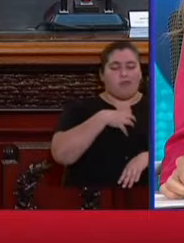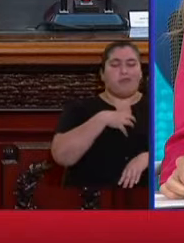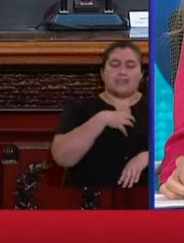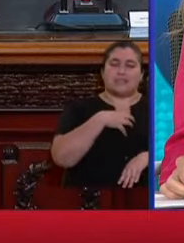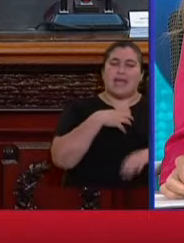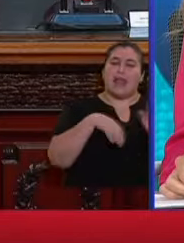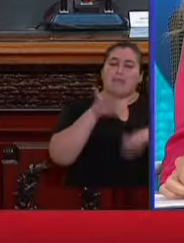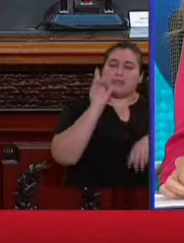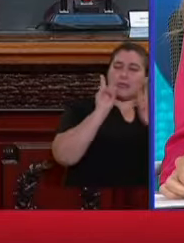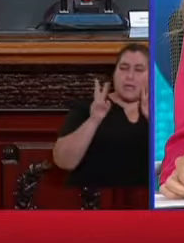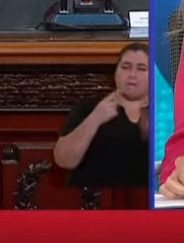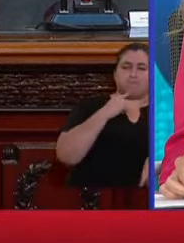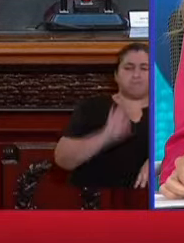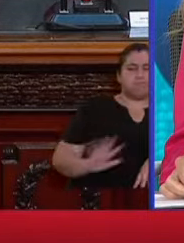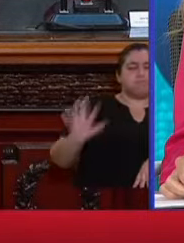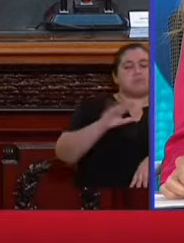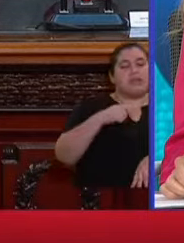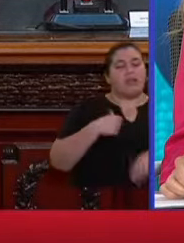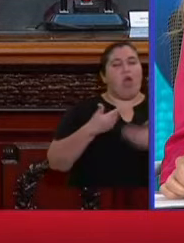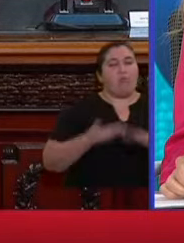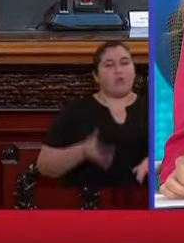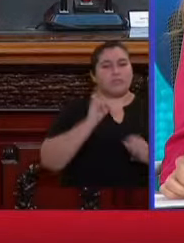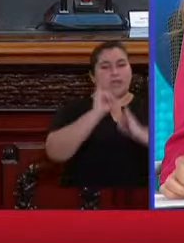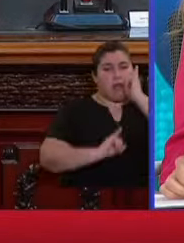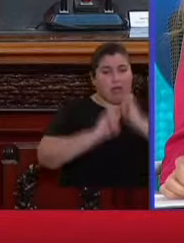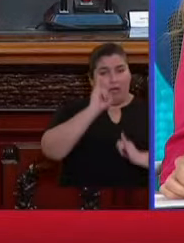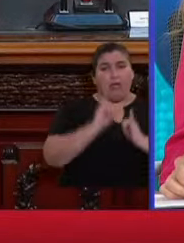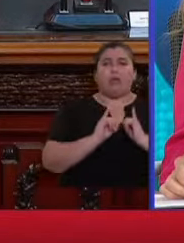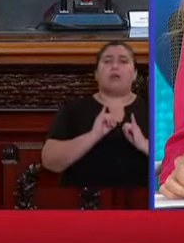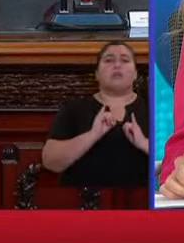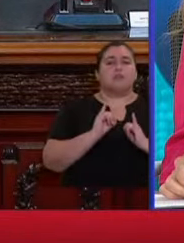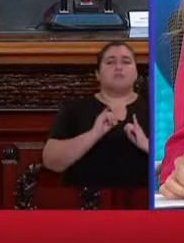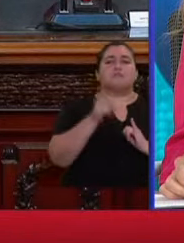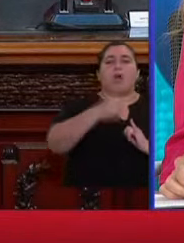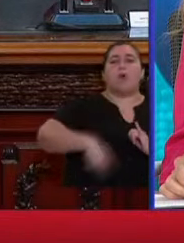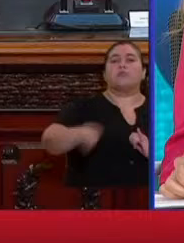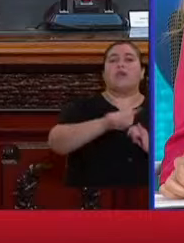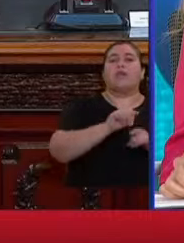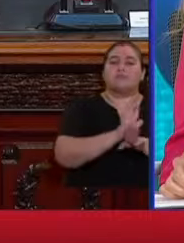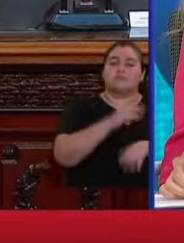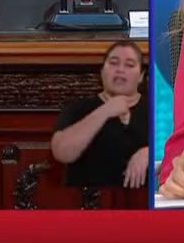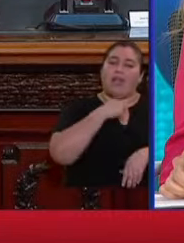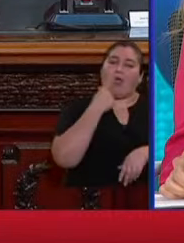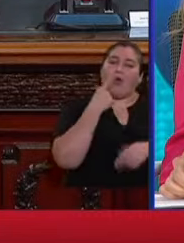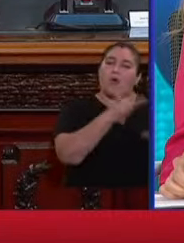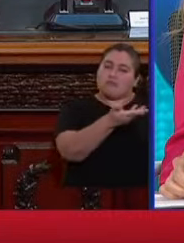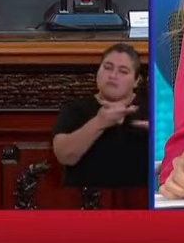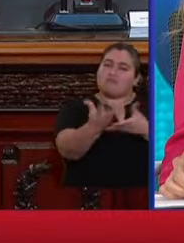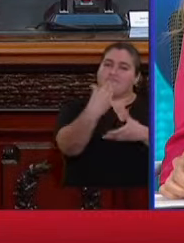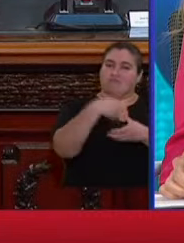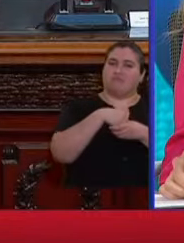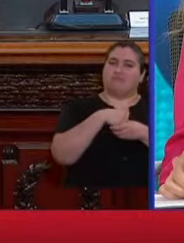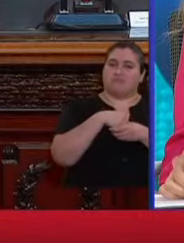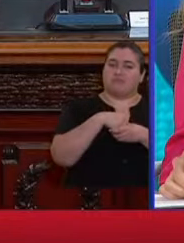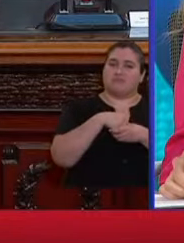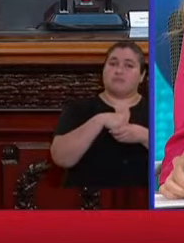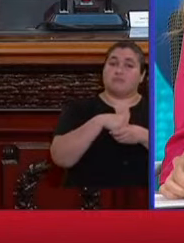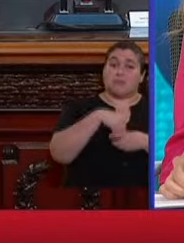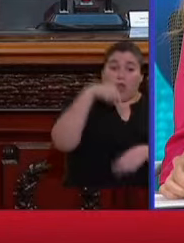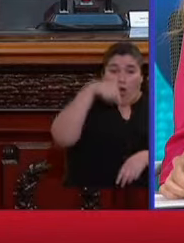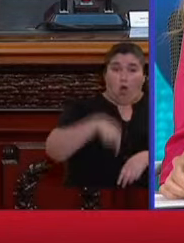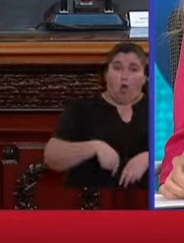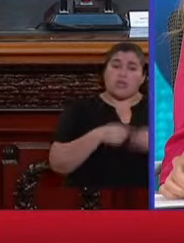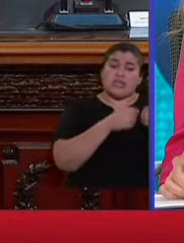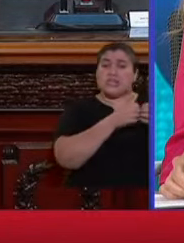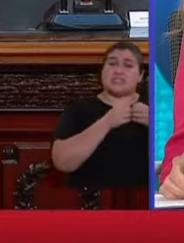nosotros nos viene maravillosamente bien, porque vamos a evitar que el gobernador se vuelva a gastar otros $17,000 en avión. Tiene casi 19 viajes en 40 días